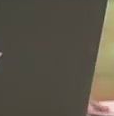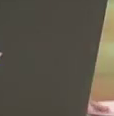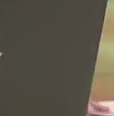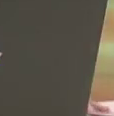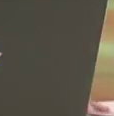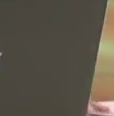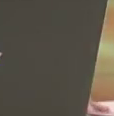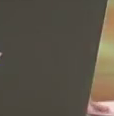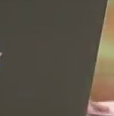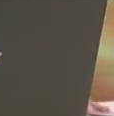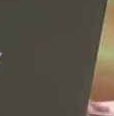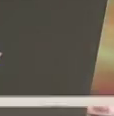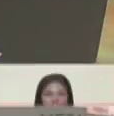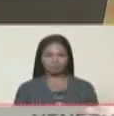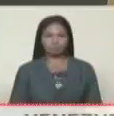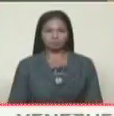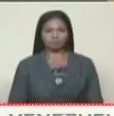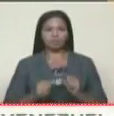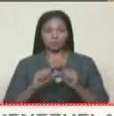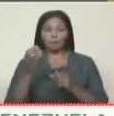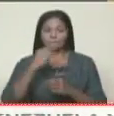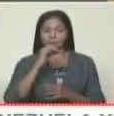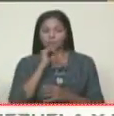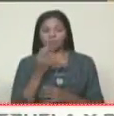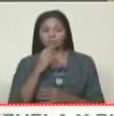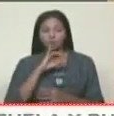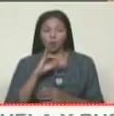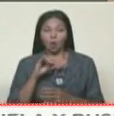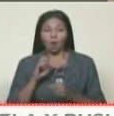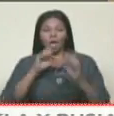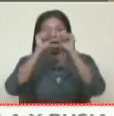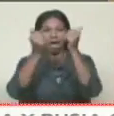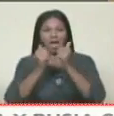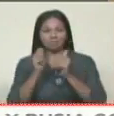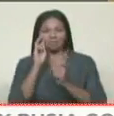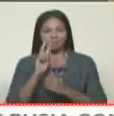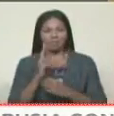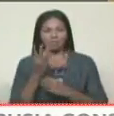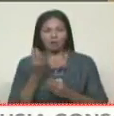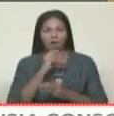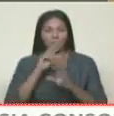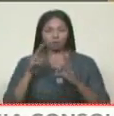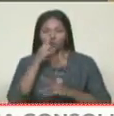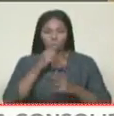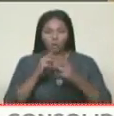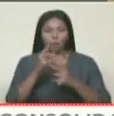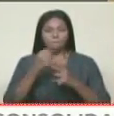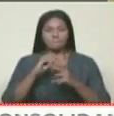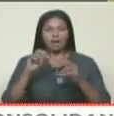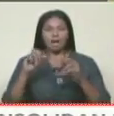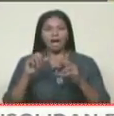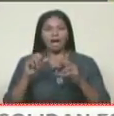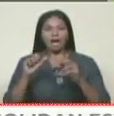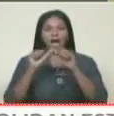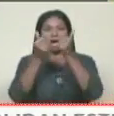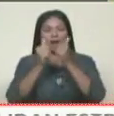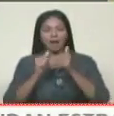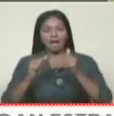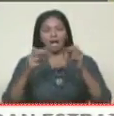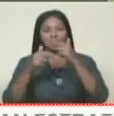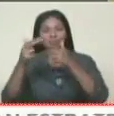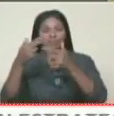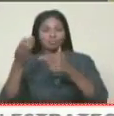Continuamos con más información. La Galería de Arte Nacional presentó la exposición Fruto Vivas, inédito, para homenajear al arquitecto más destacado de Venezuela a